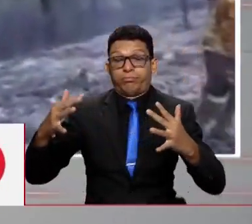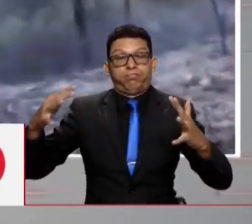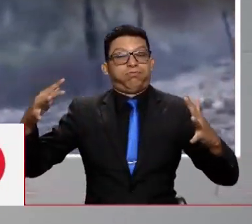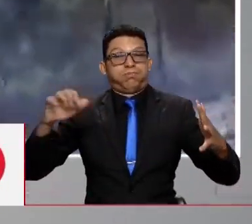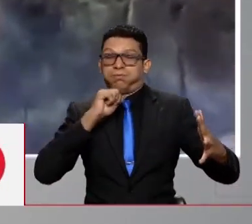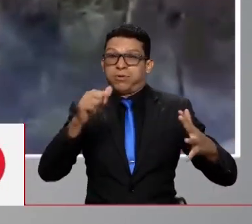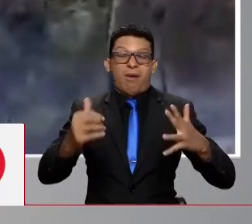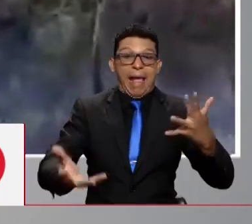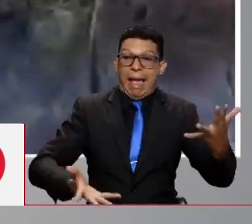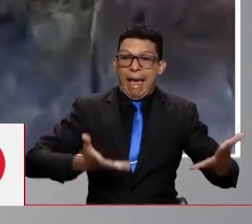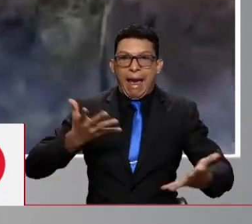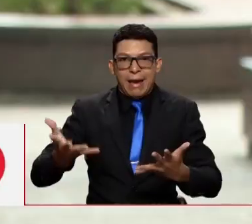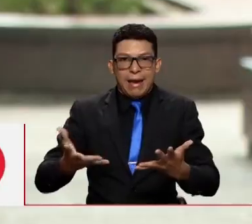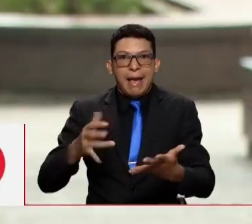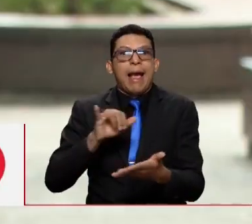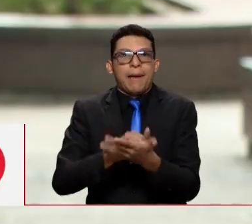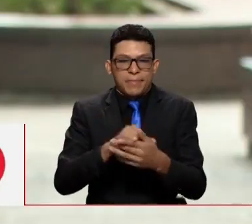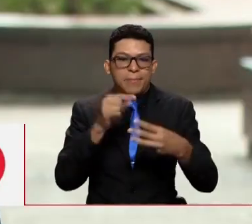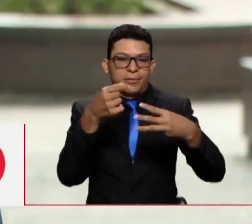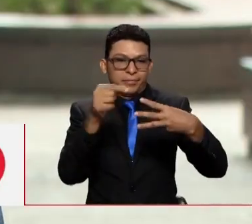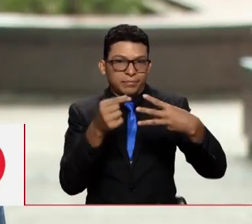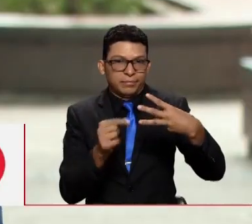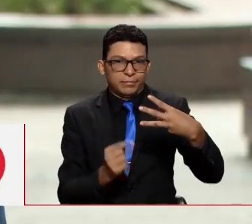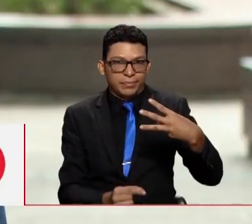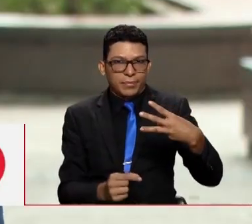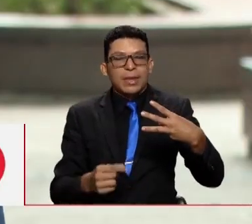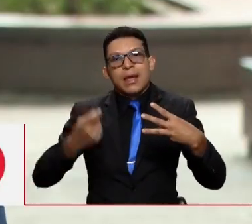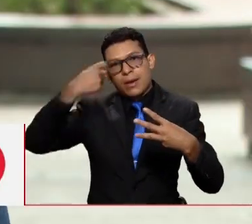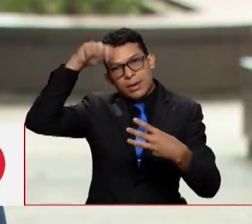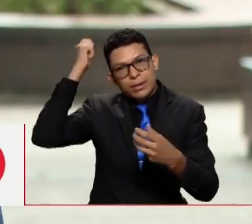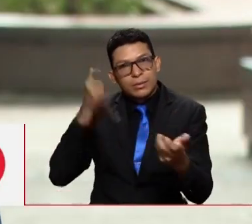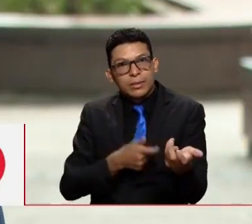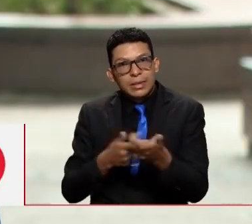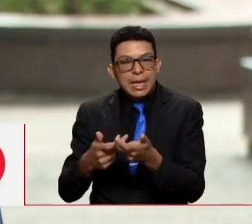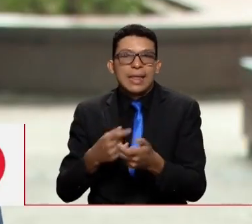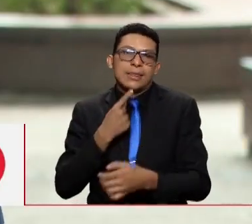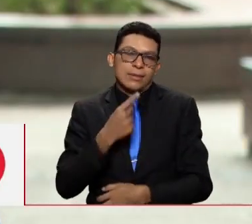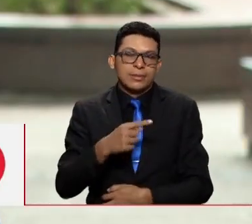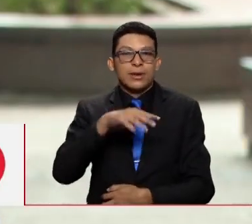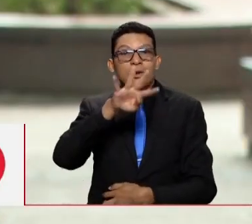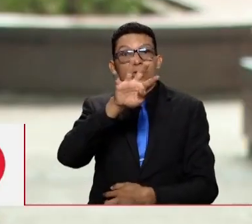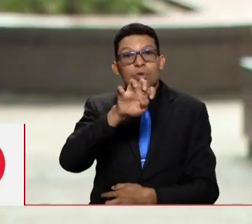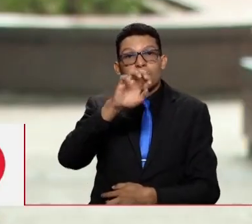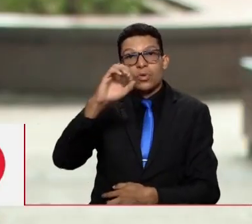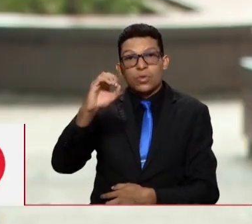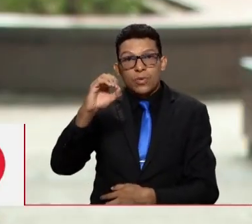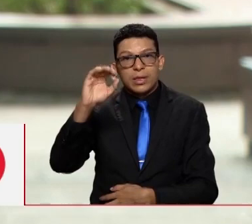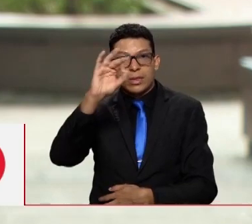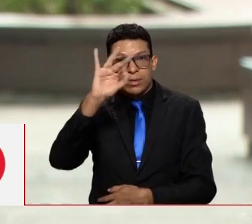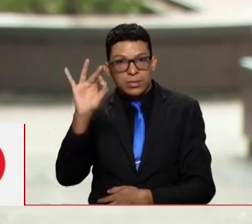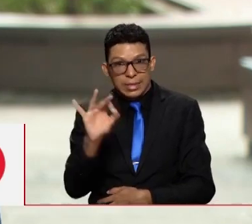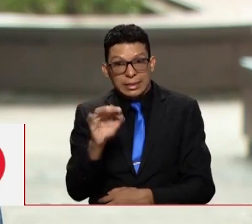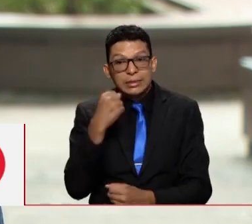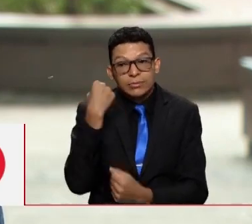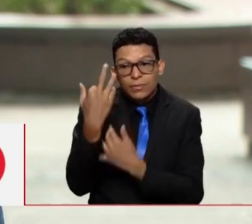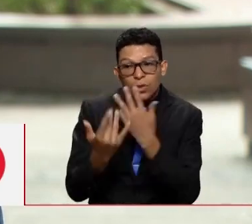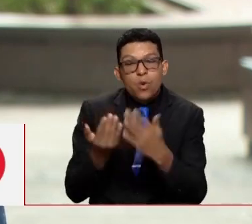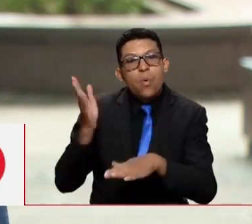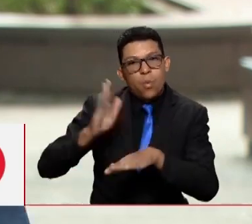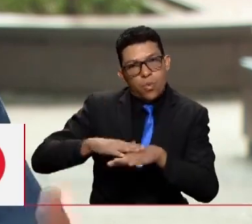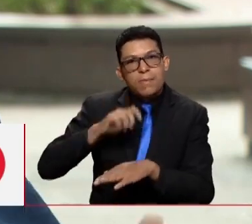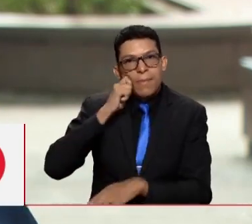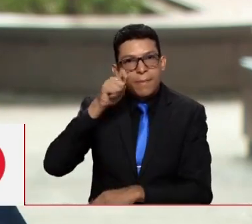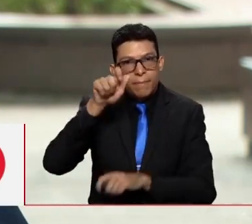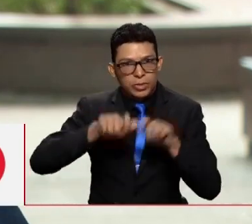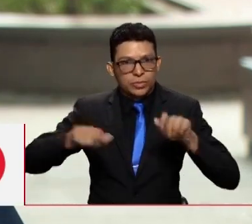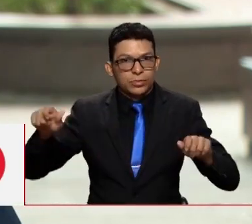incontrolable. Eso es lo que señalan los bomberos cuando dicen que el 90% de los incendios son provocados.